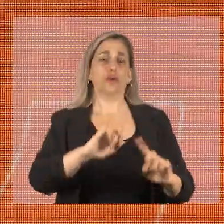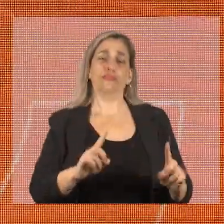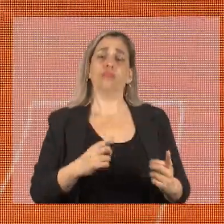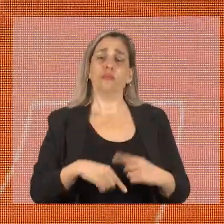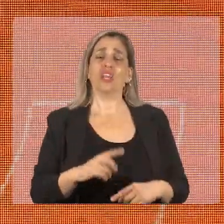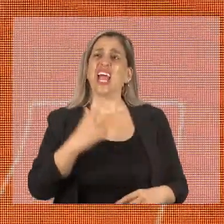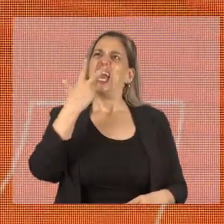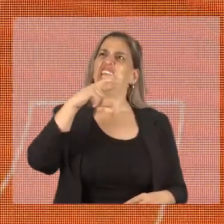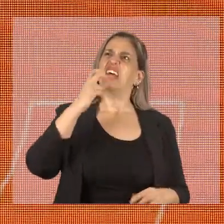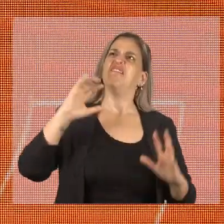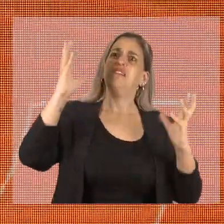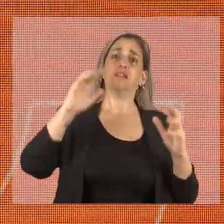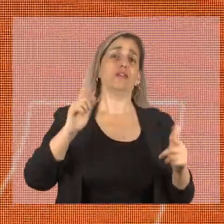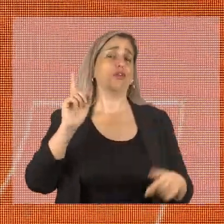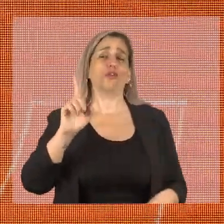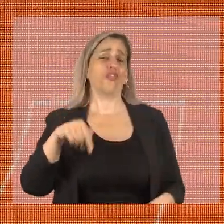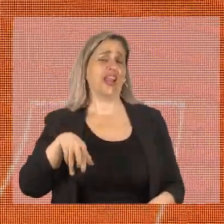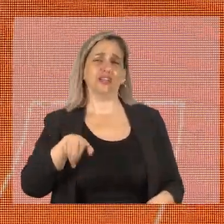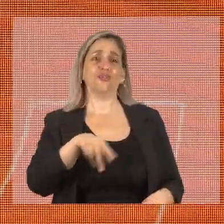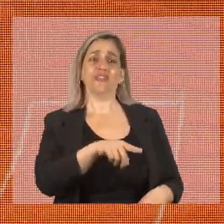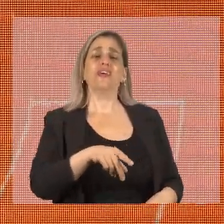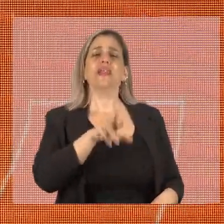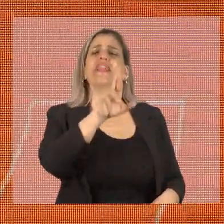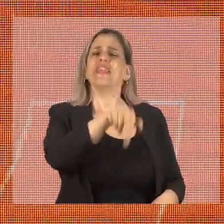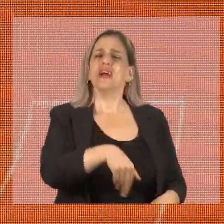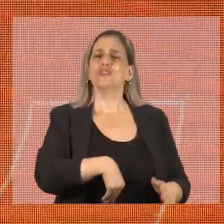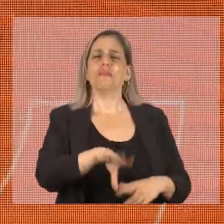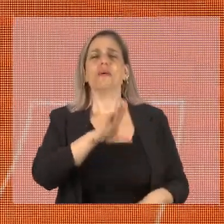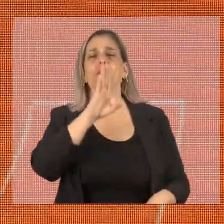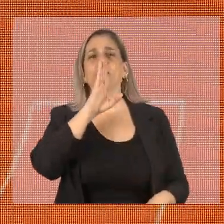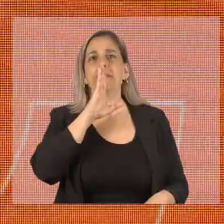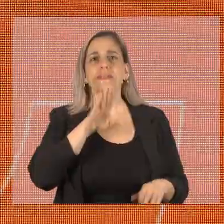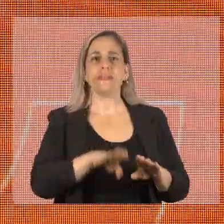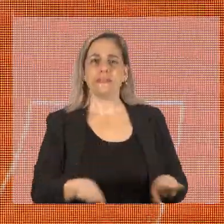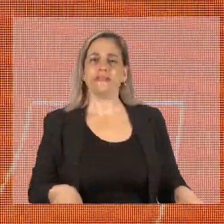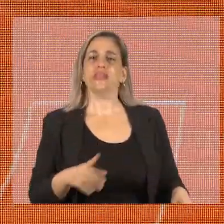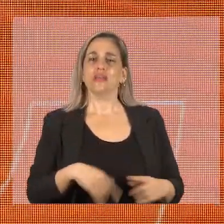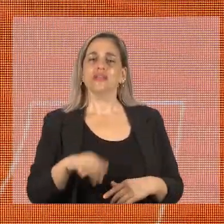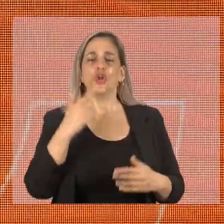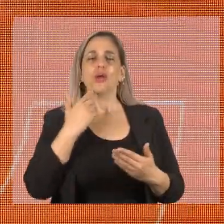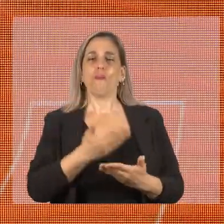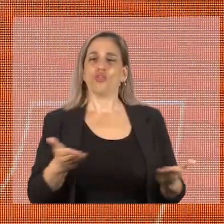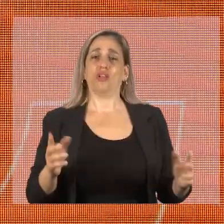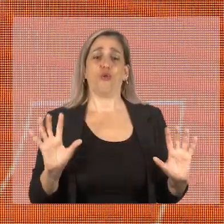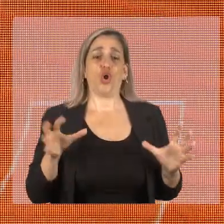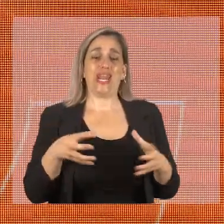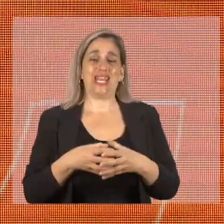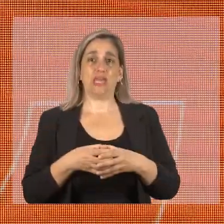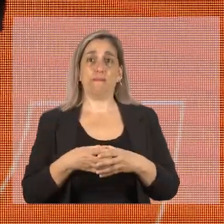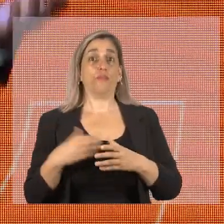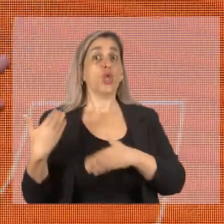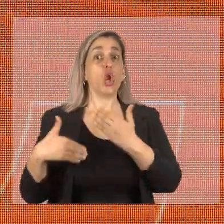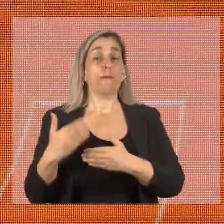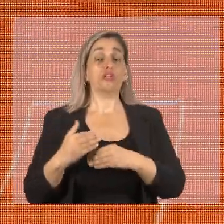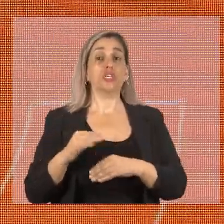Porque ahí está frito. Porque por lo general el que grita más es el que no tiene razón. El que tiene razón es silencioso. Y eso es lo que hemos tratado de hacer con el equipo.